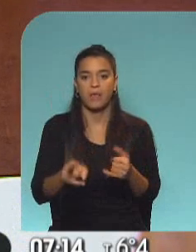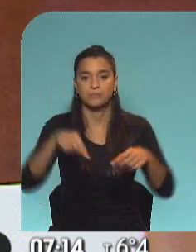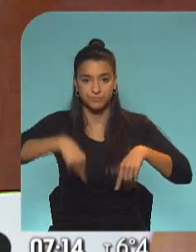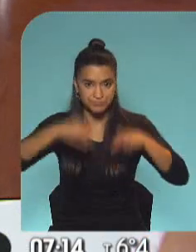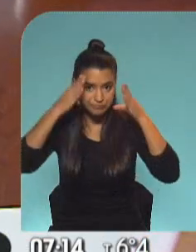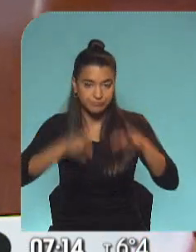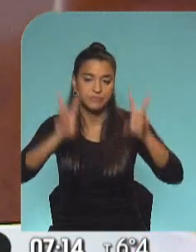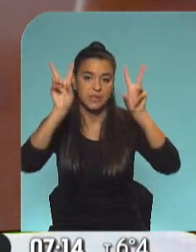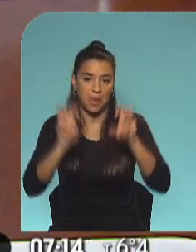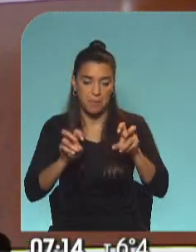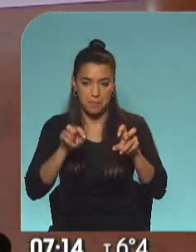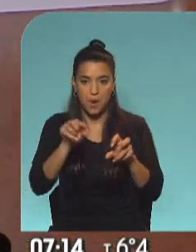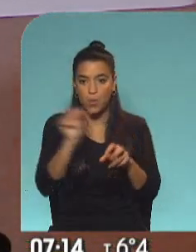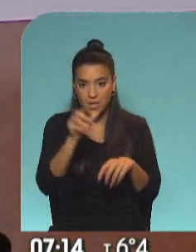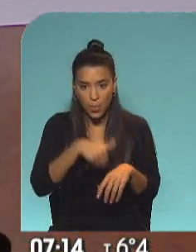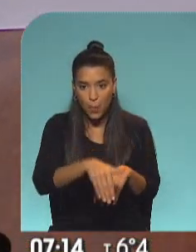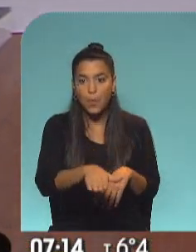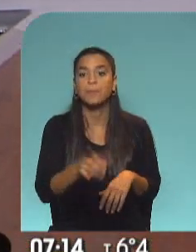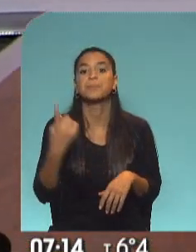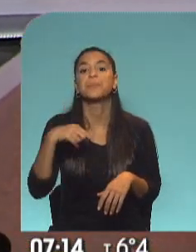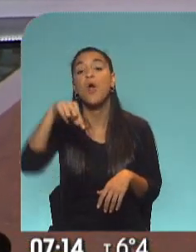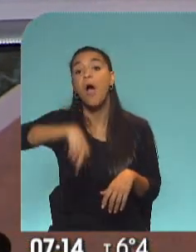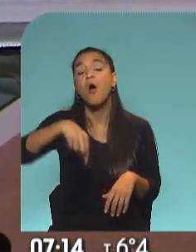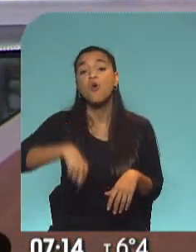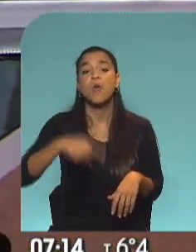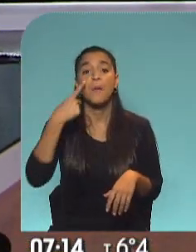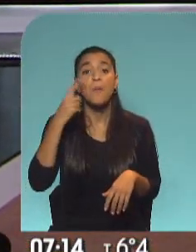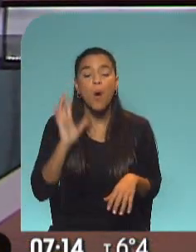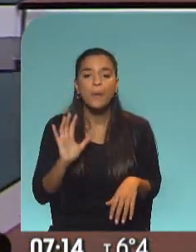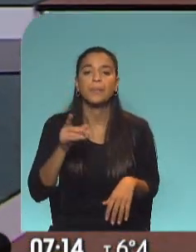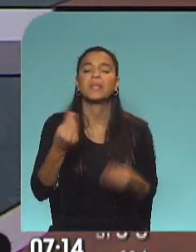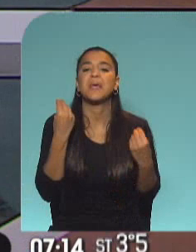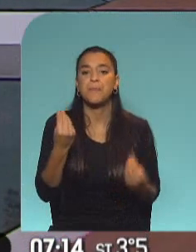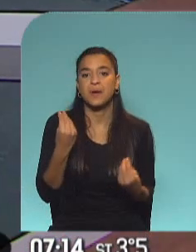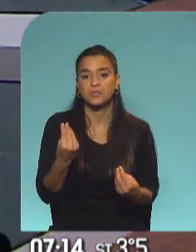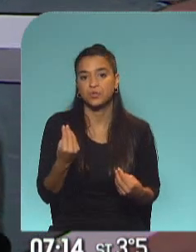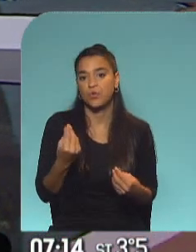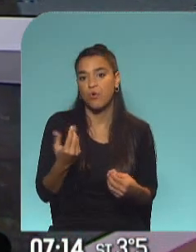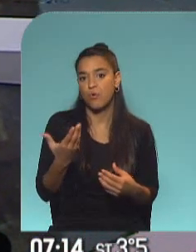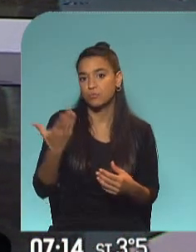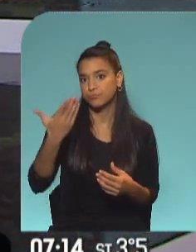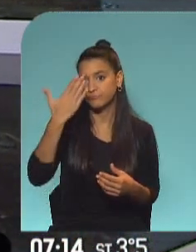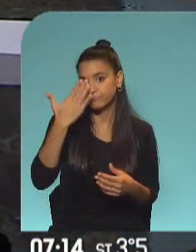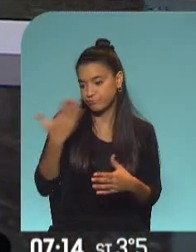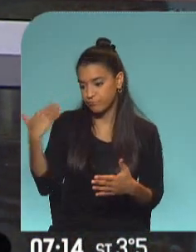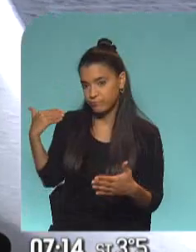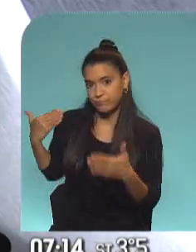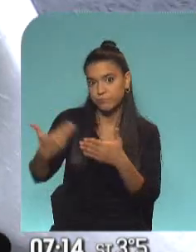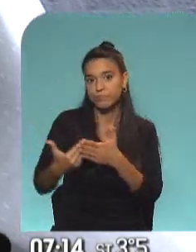ocupándonos de este tema puntualmente en un ratito nada más, pero con ustedes recorremos ahora lo que ocurrió en las últimas horas vinculado con la causa.